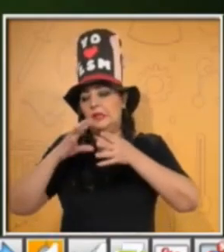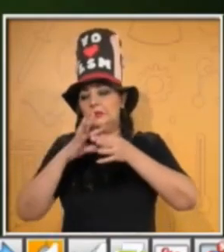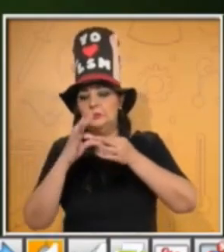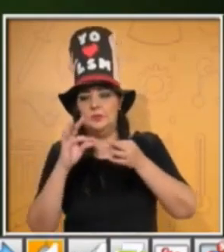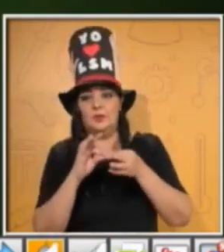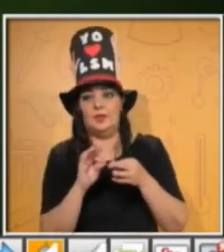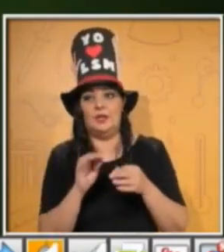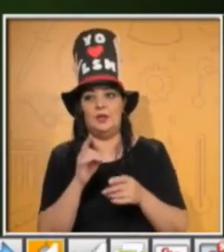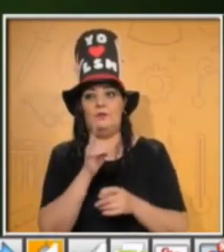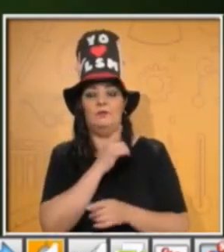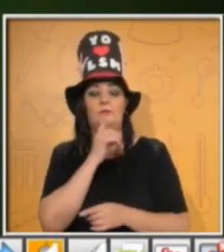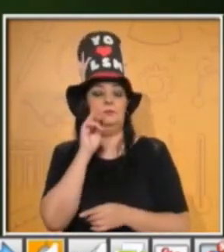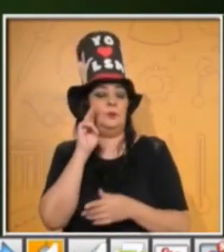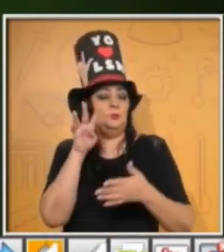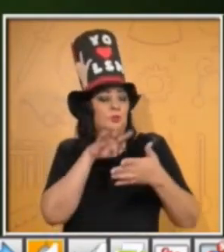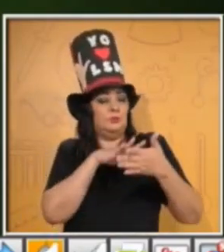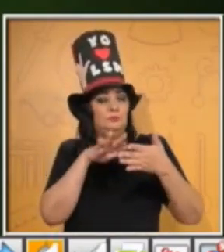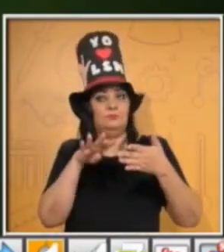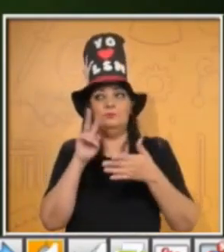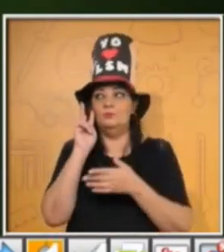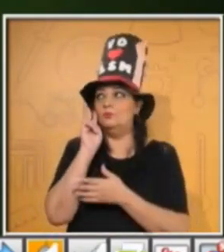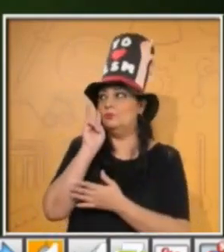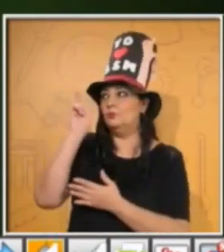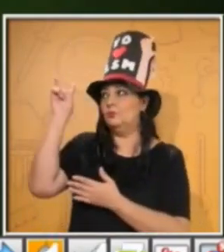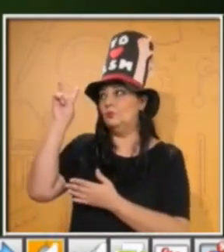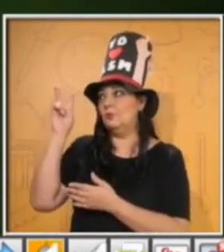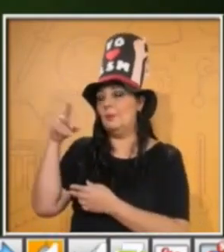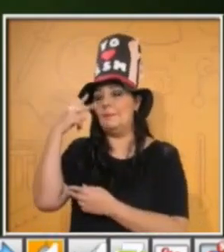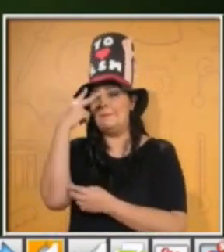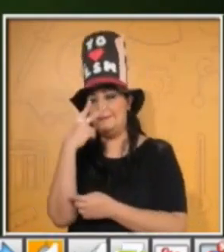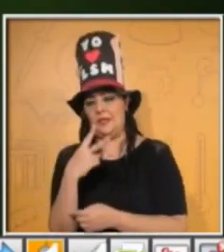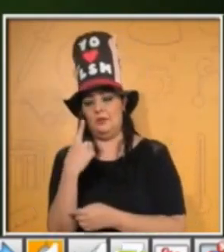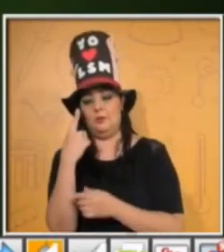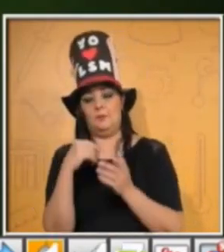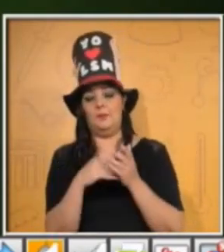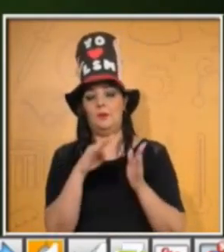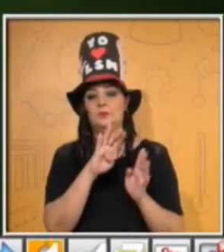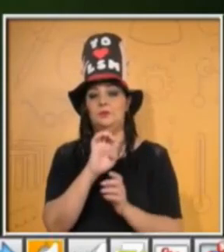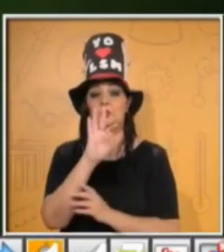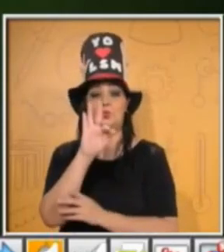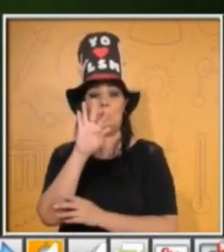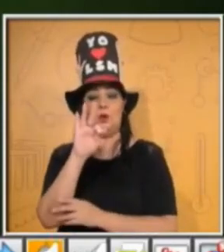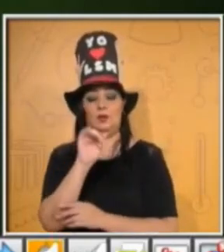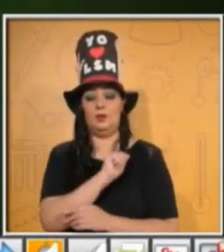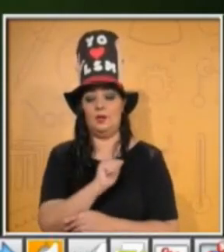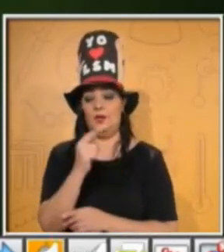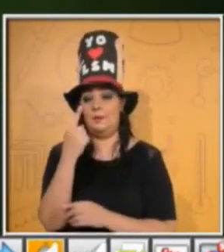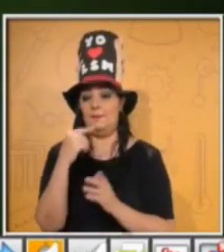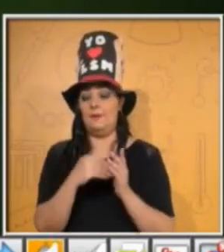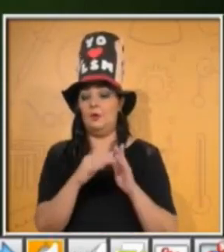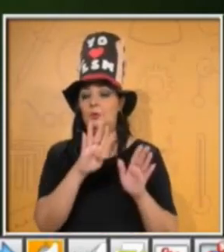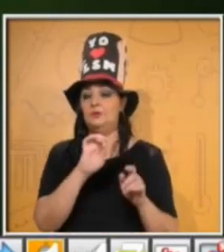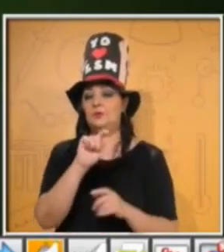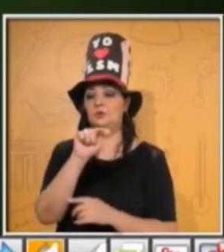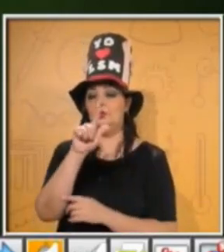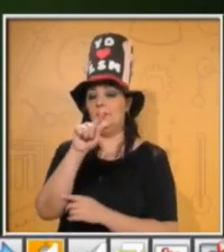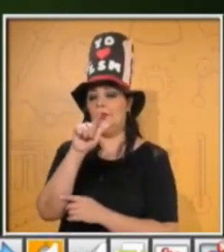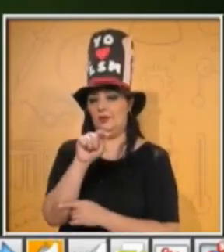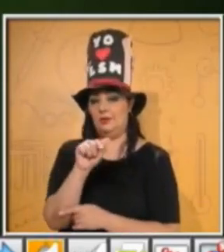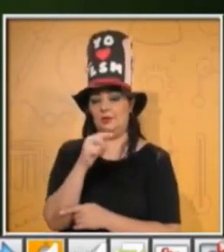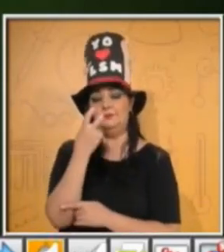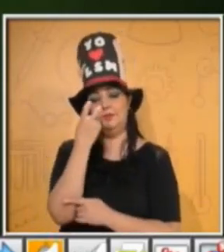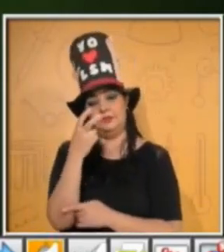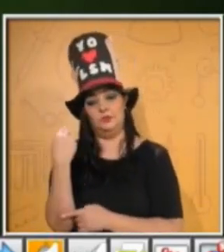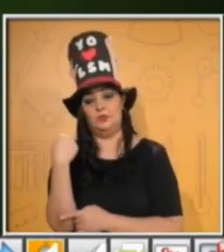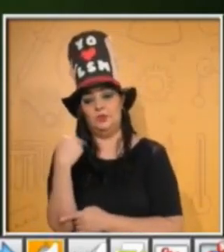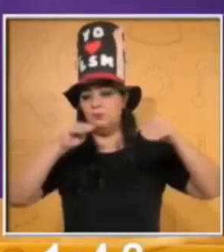a dar lectura a lo que aparece en pantalla. México durante 1940 a 1970. A eso se le